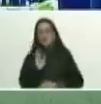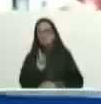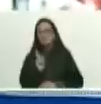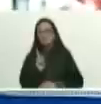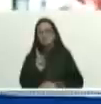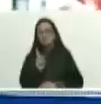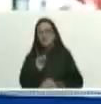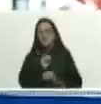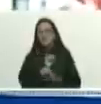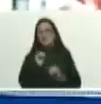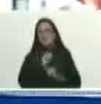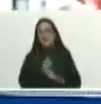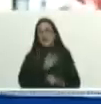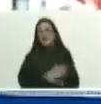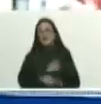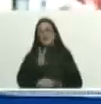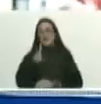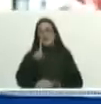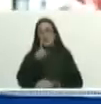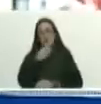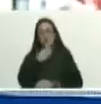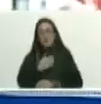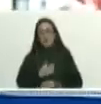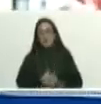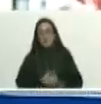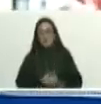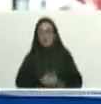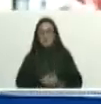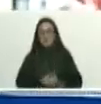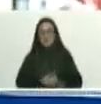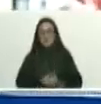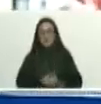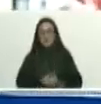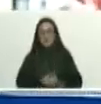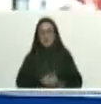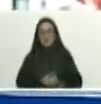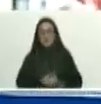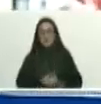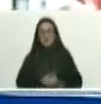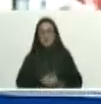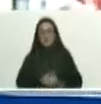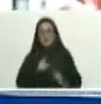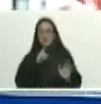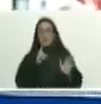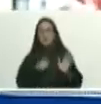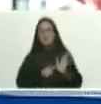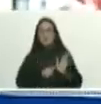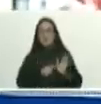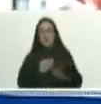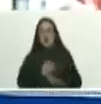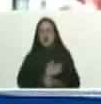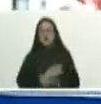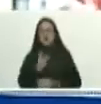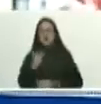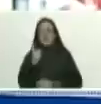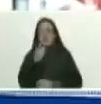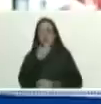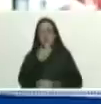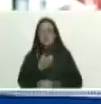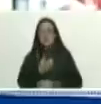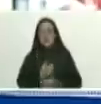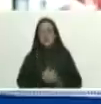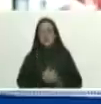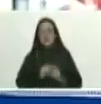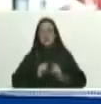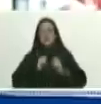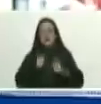me las termina antes del 31 de diciembre. Dicho, hecho y cumplido. Antes del 31 de diciembre le